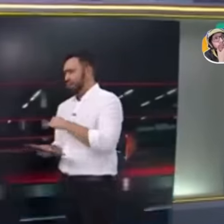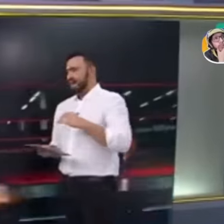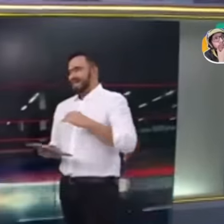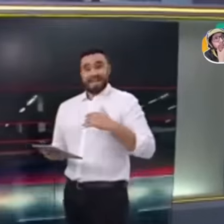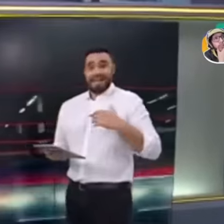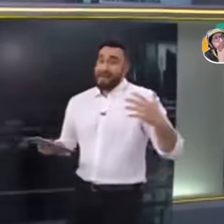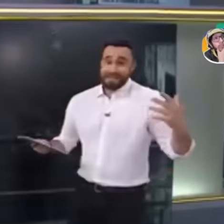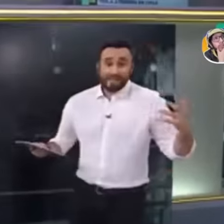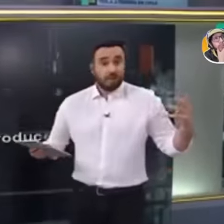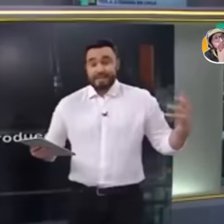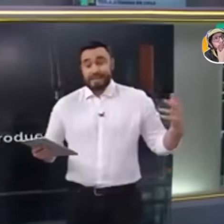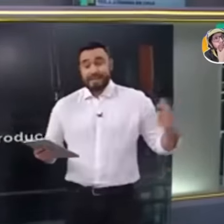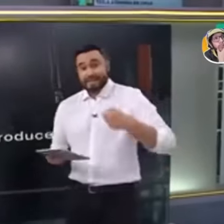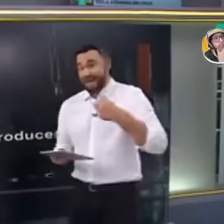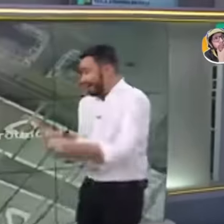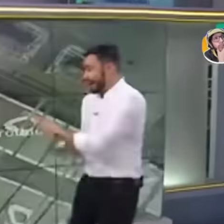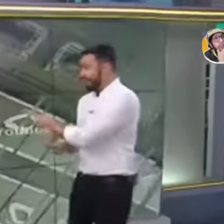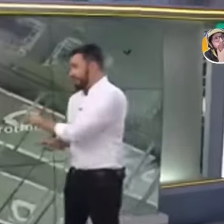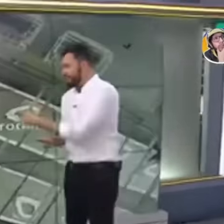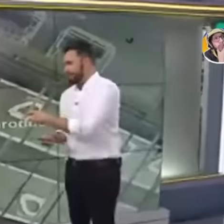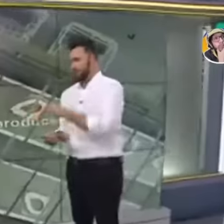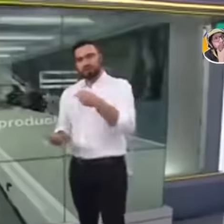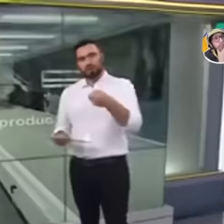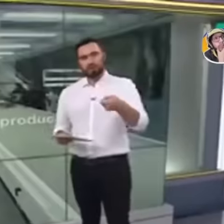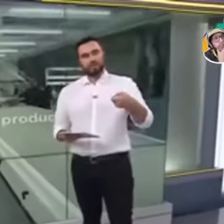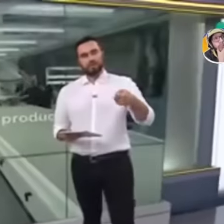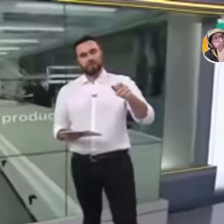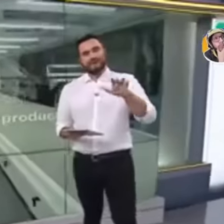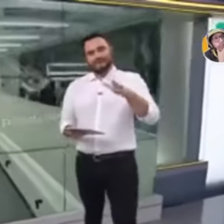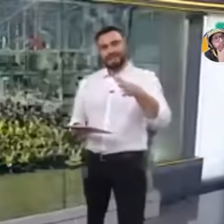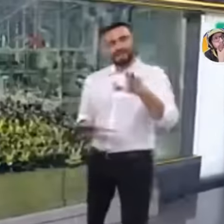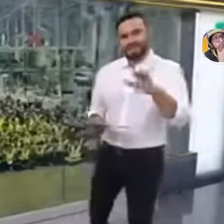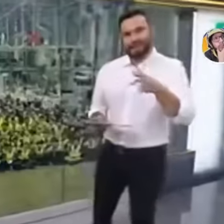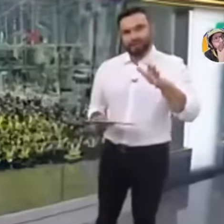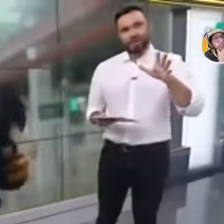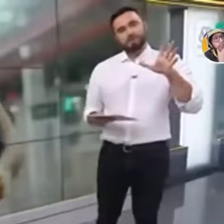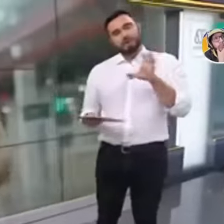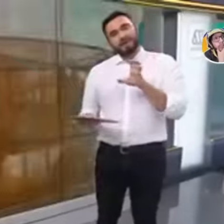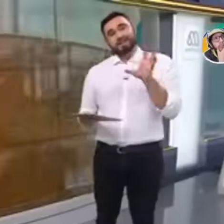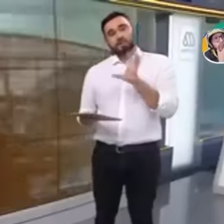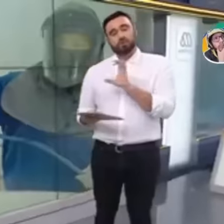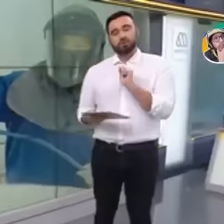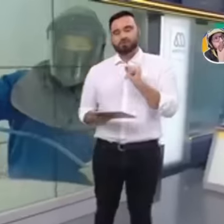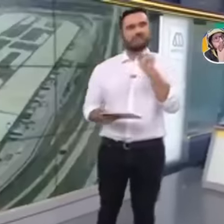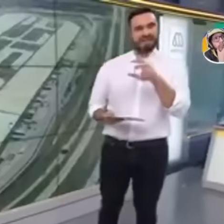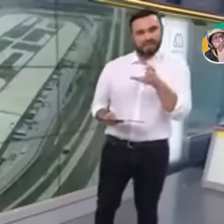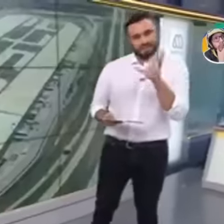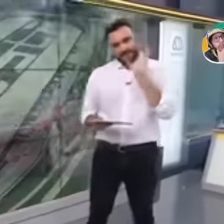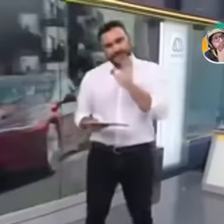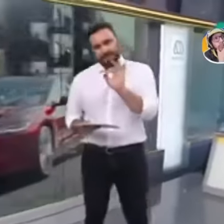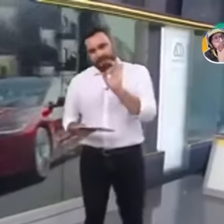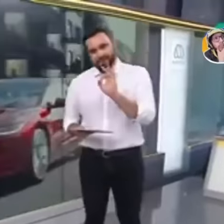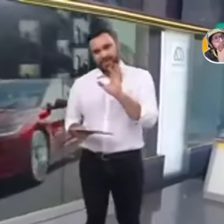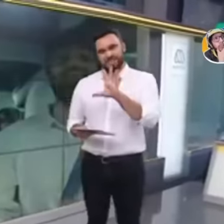modelos? Si es que hay chilenos y chilenas que ya hagan la preorden, que puedan comprarlo, estarían llegando en el segundo trimestre.